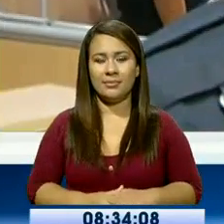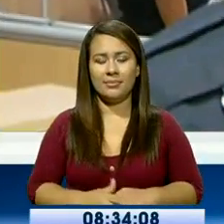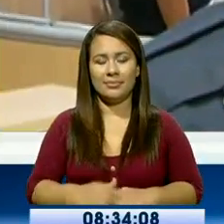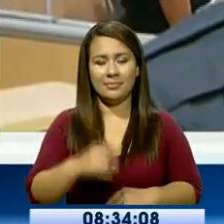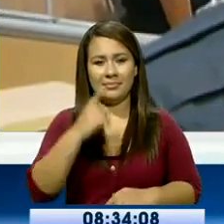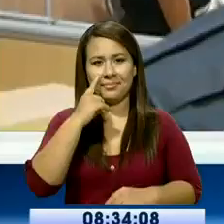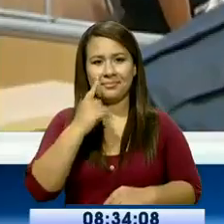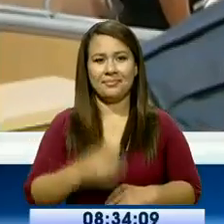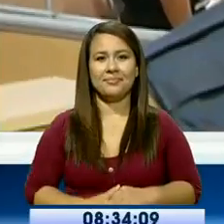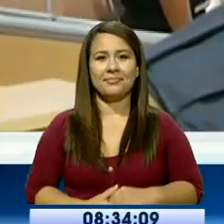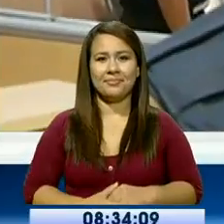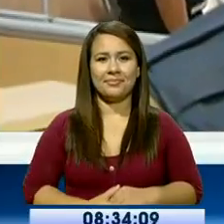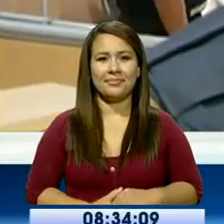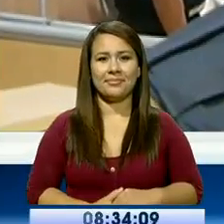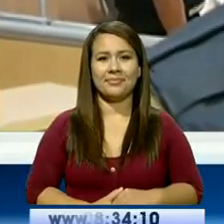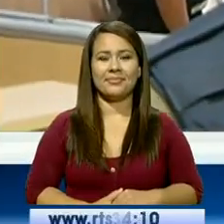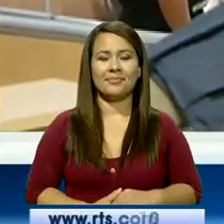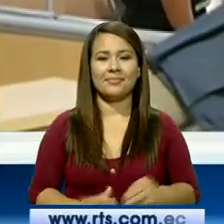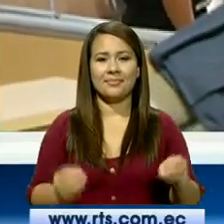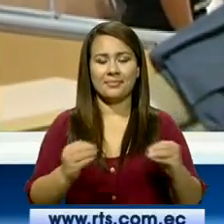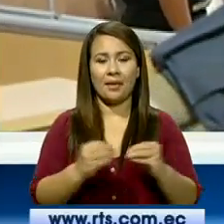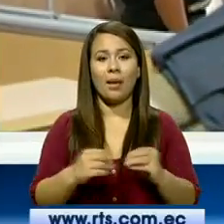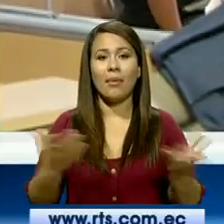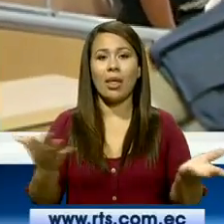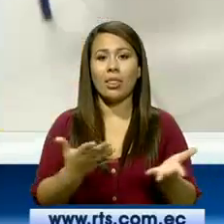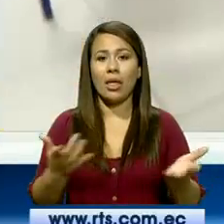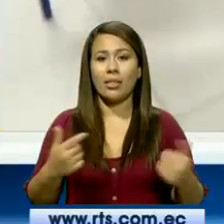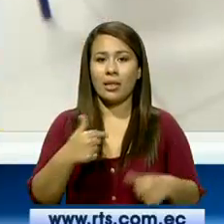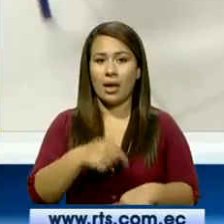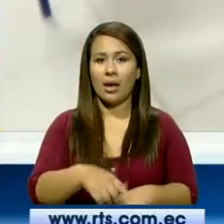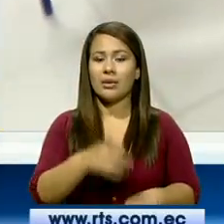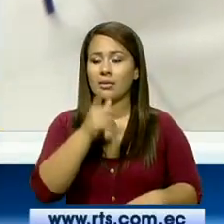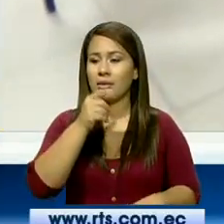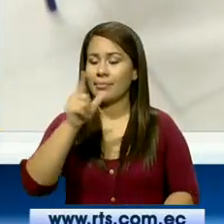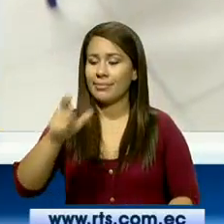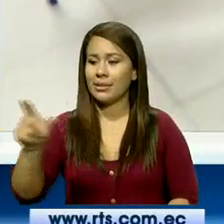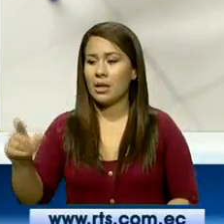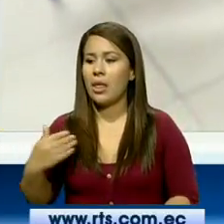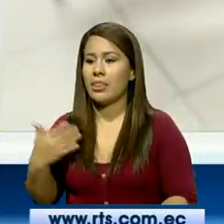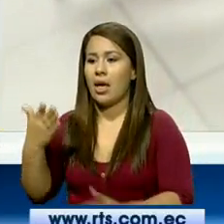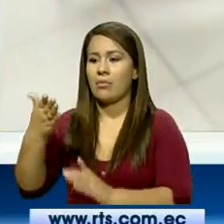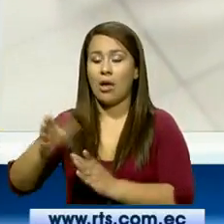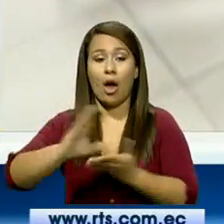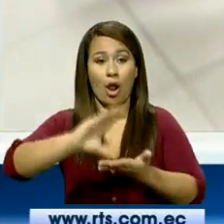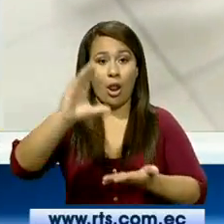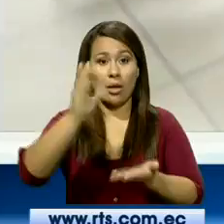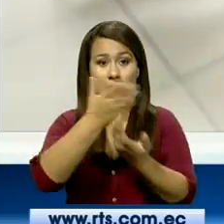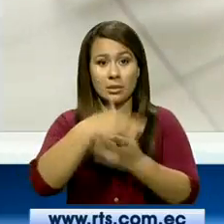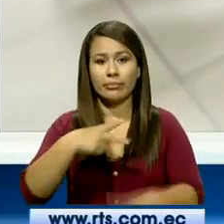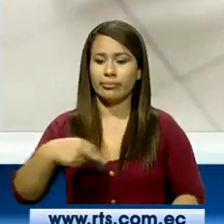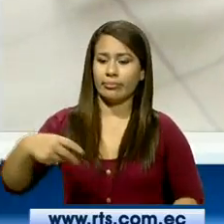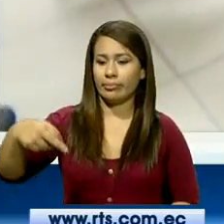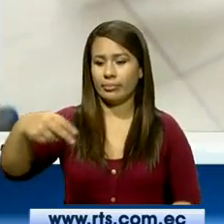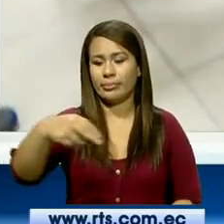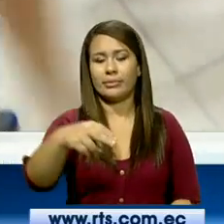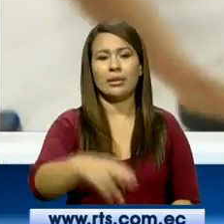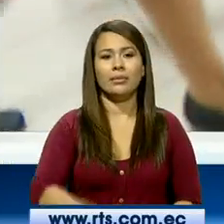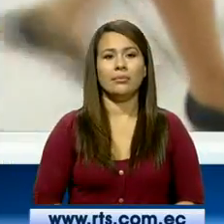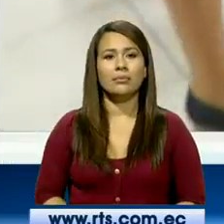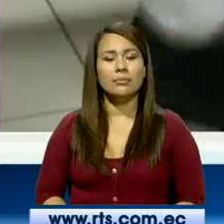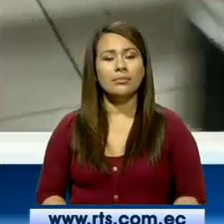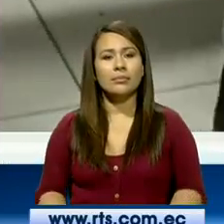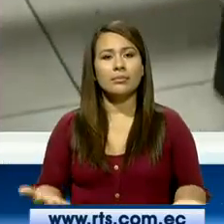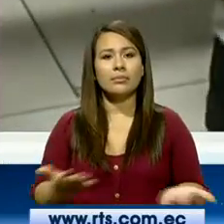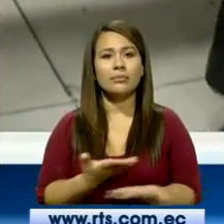procedido a amedrentar a dos menores de edad con un arma blanca cortopunzante y les había procedido a quitarles dos teléfonos celulares. Salían